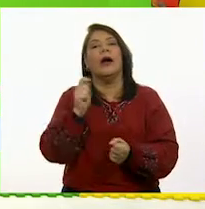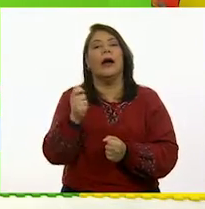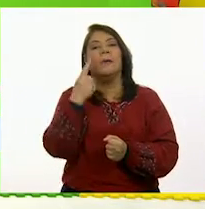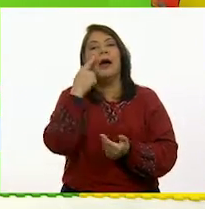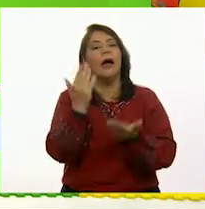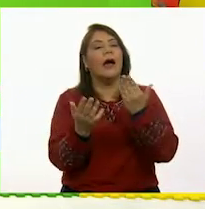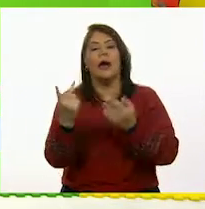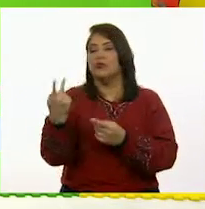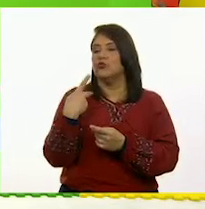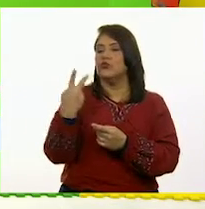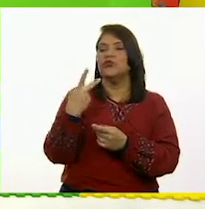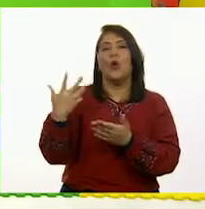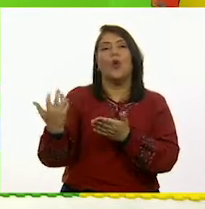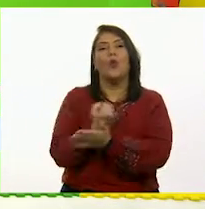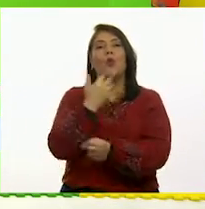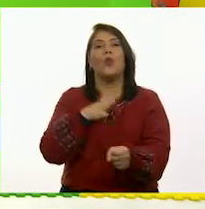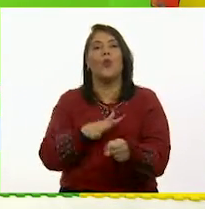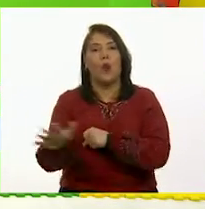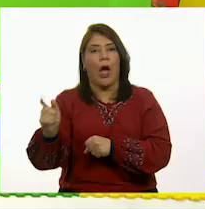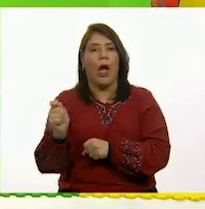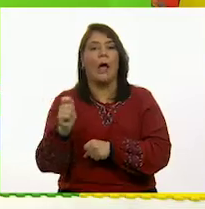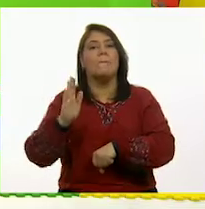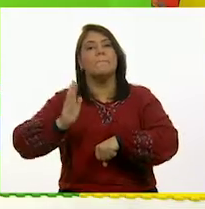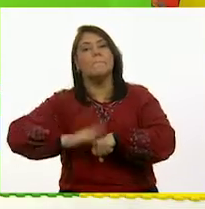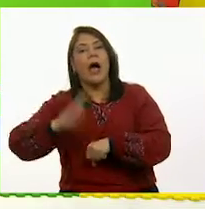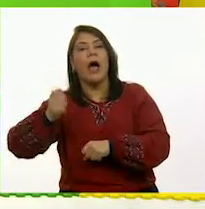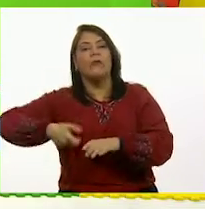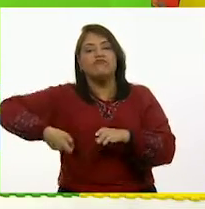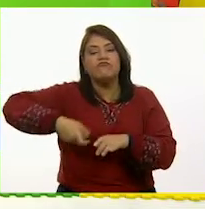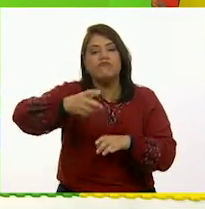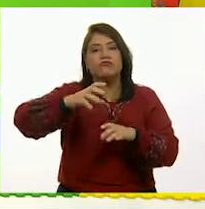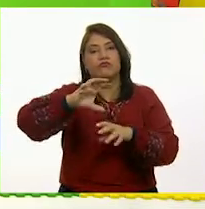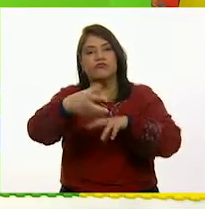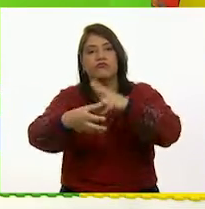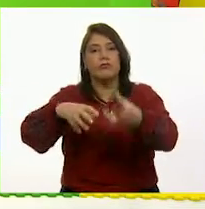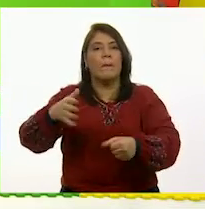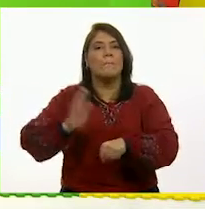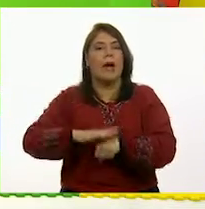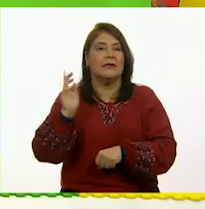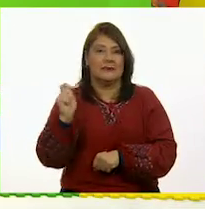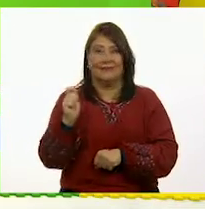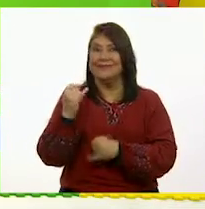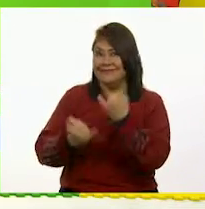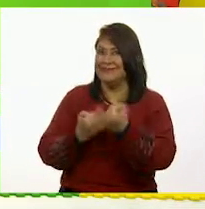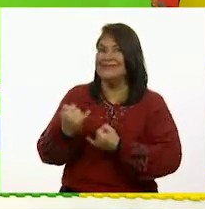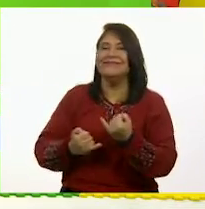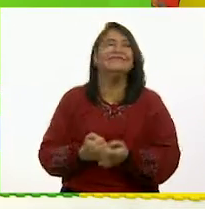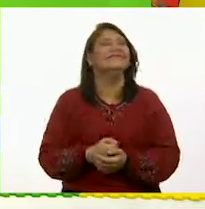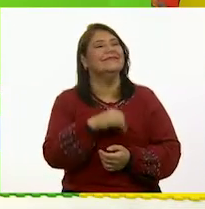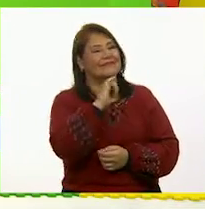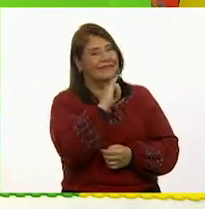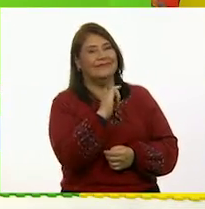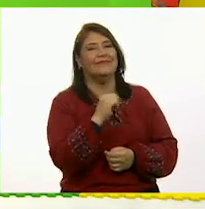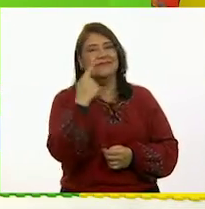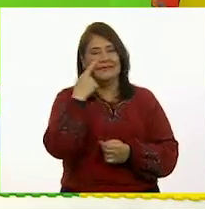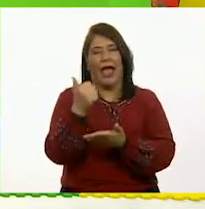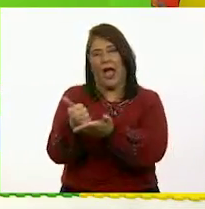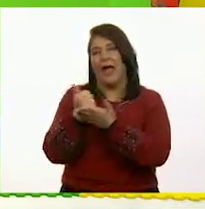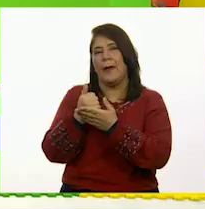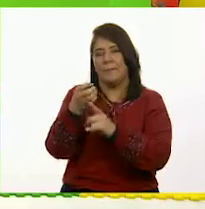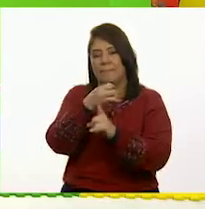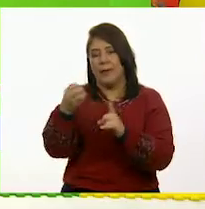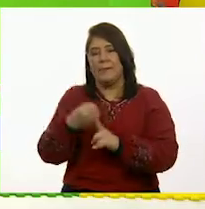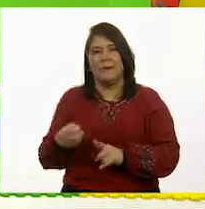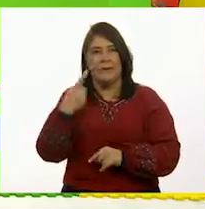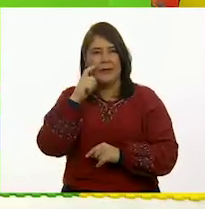derribó cada jugador y gana quien haya derribado más cajas. ¿Jugamos? Sí. ¿Me ayudas a acomodarlas? Claro